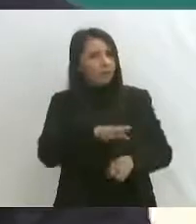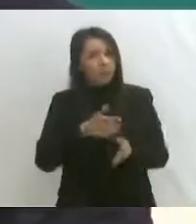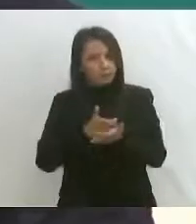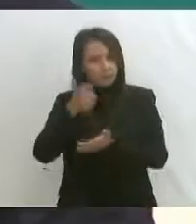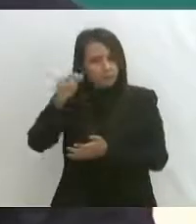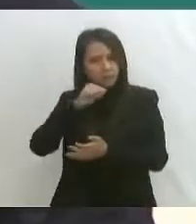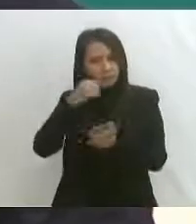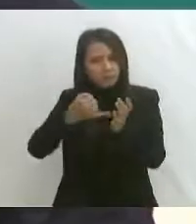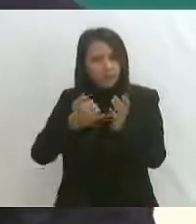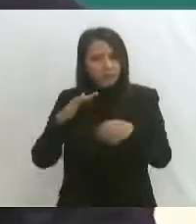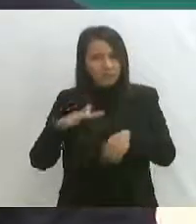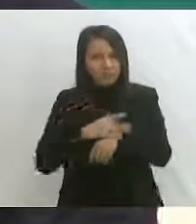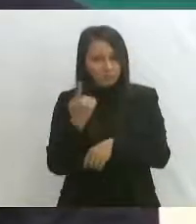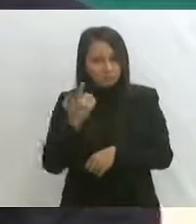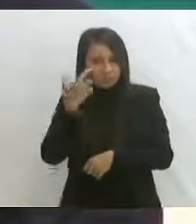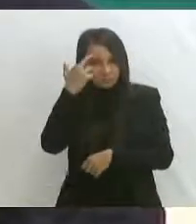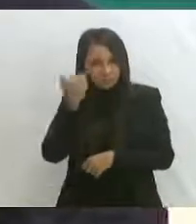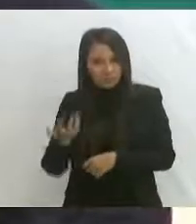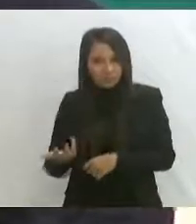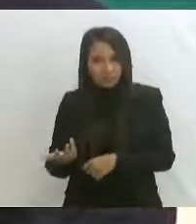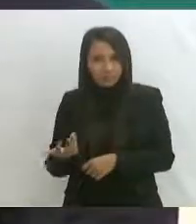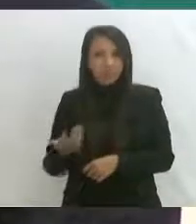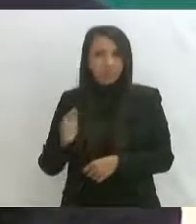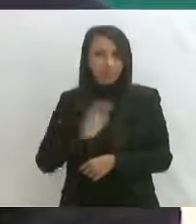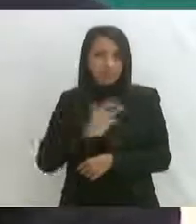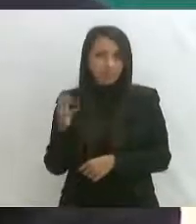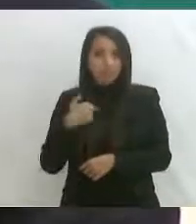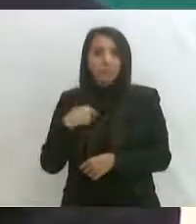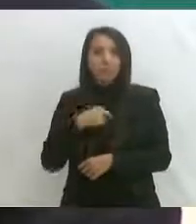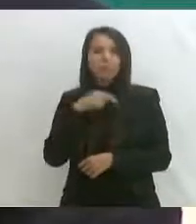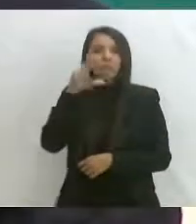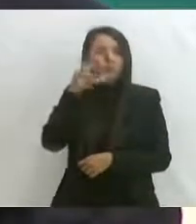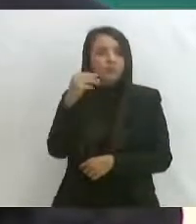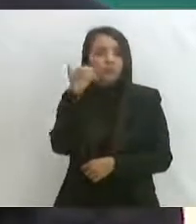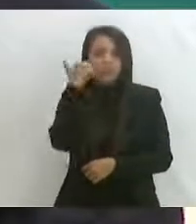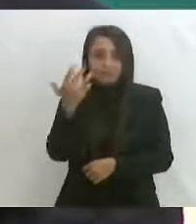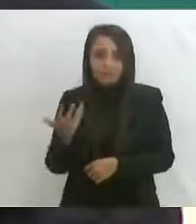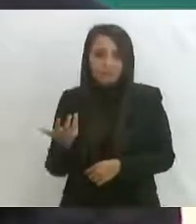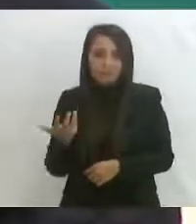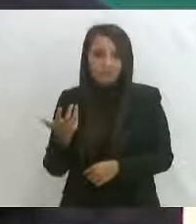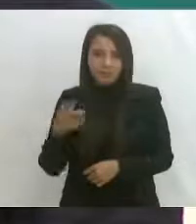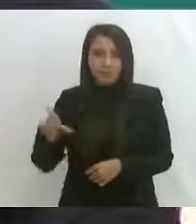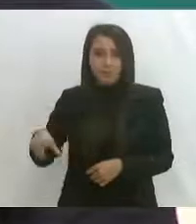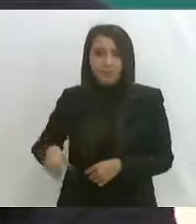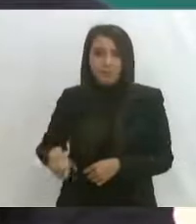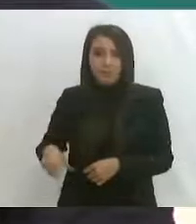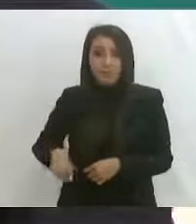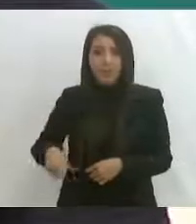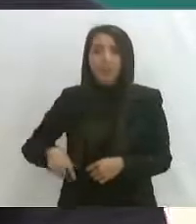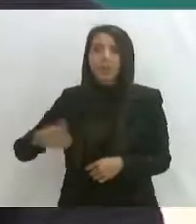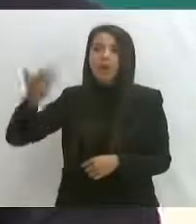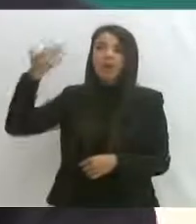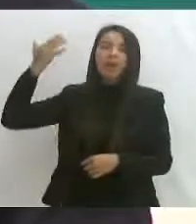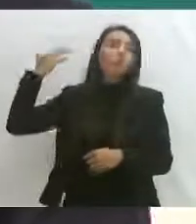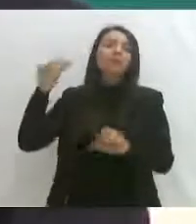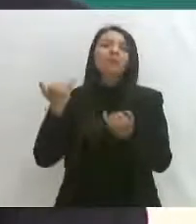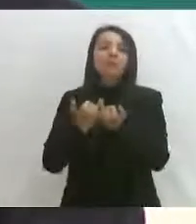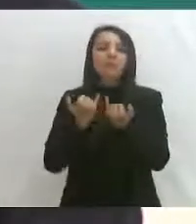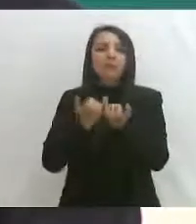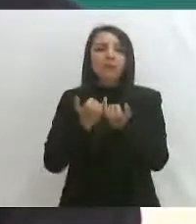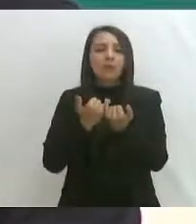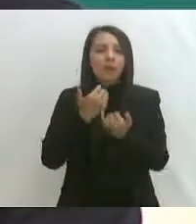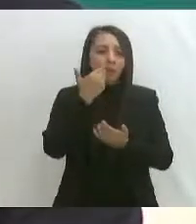Nosotros no queremos que el gobierno, como era antes, esté al